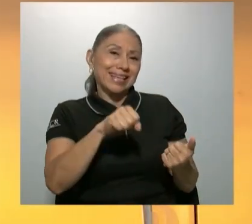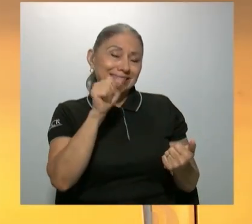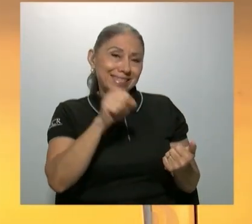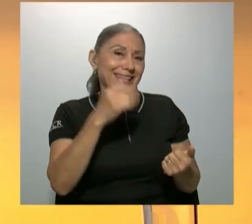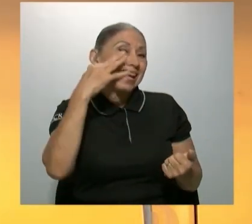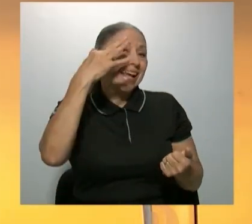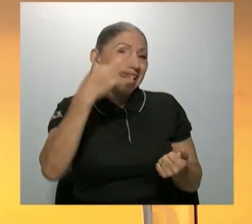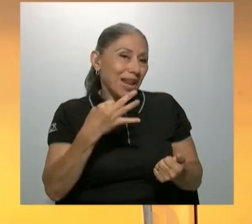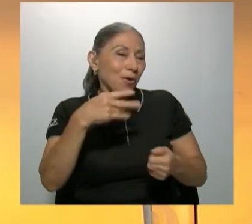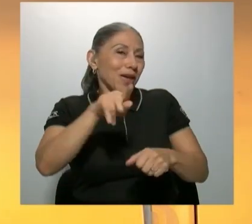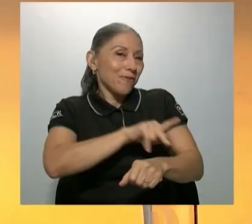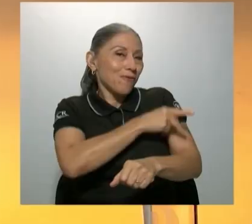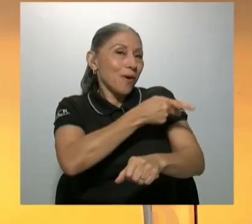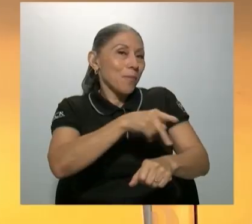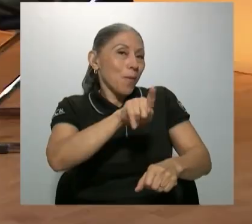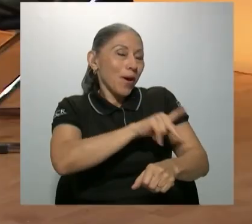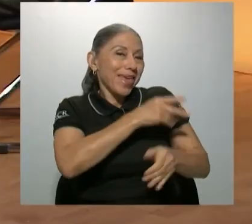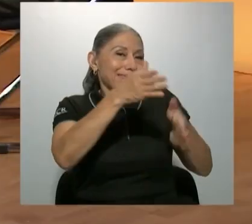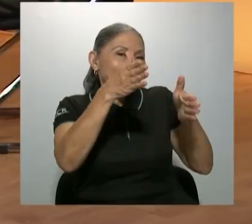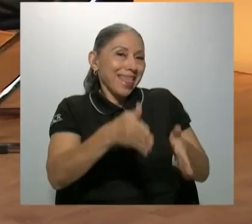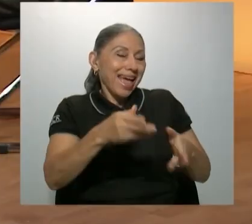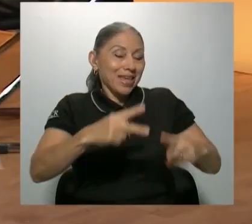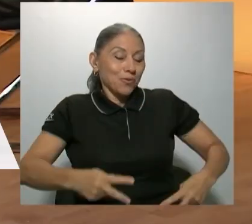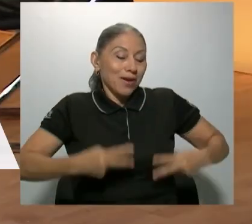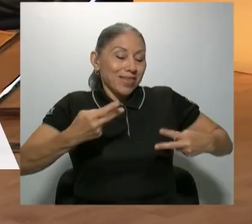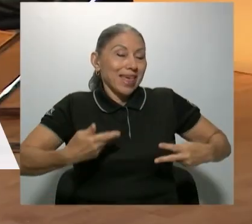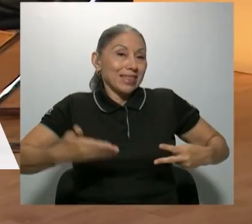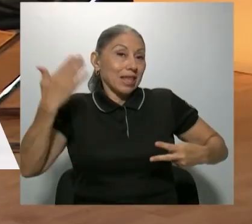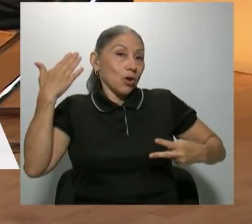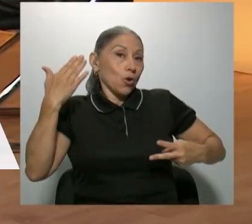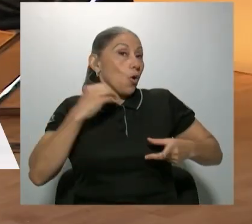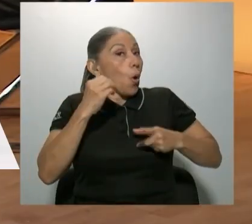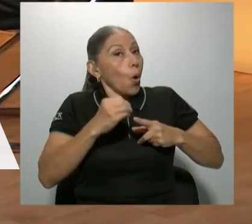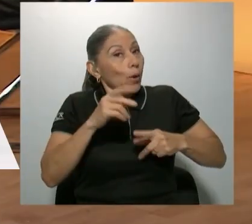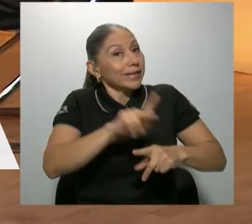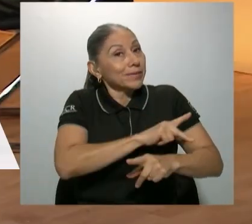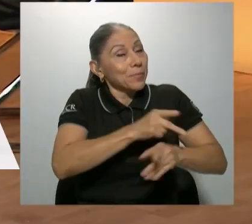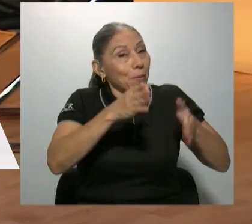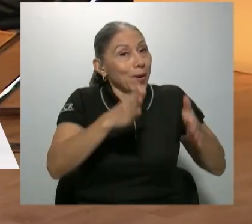en una vida anterior, o tal vez es poeta en esta vida,